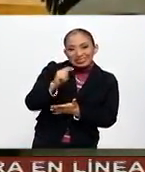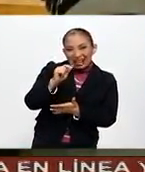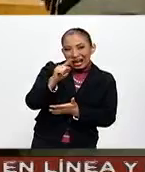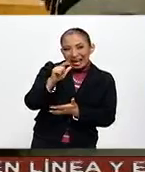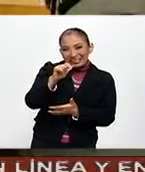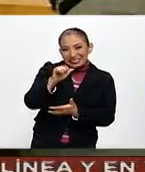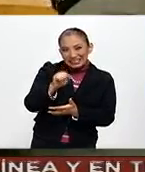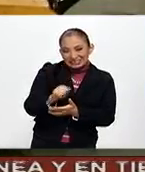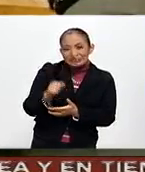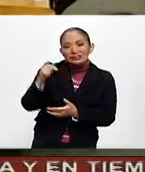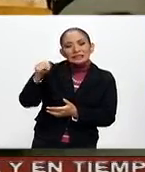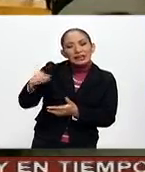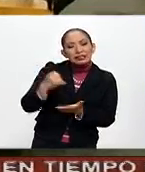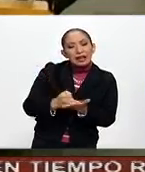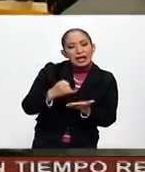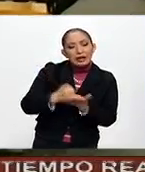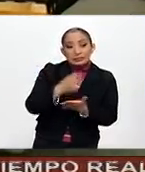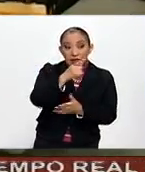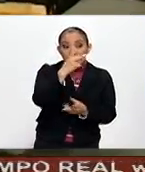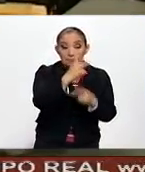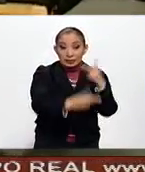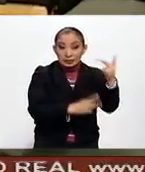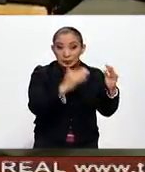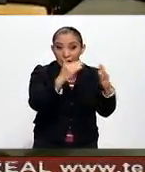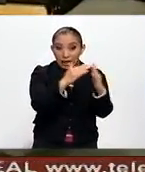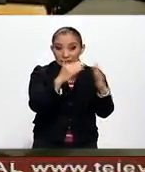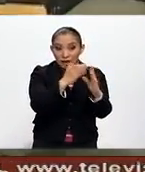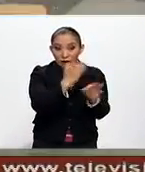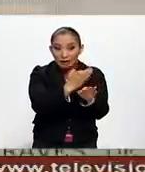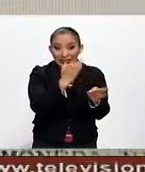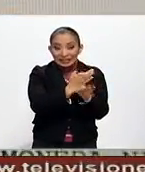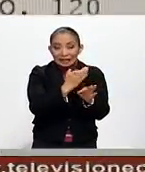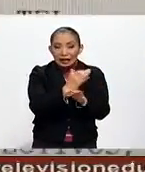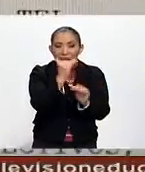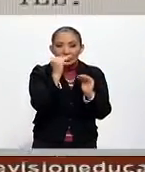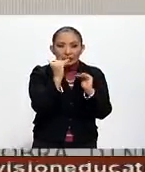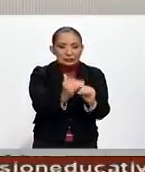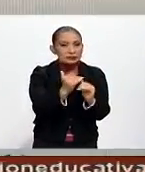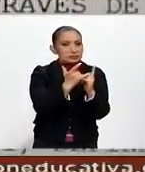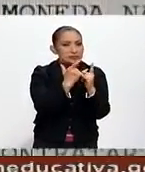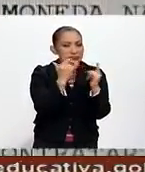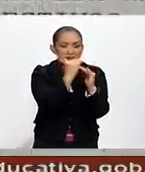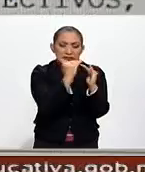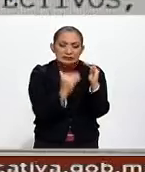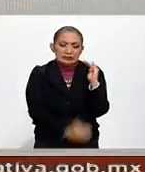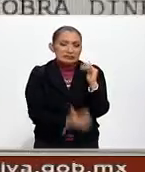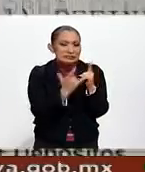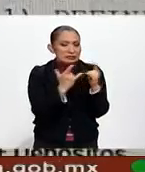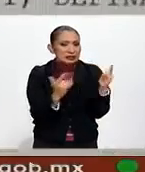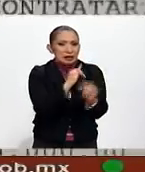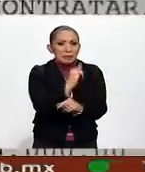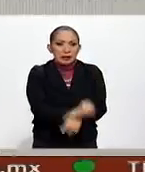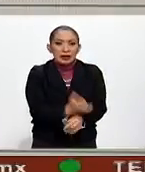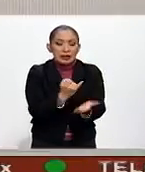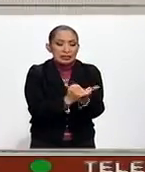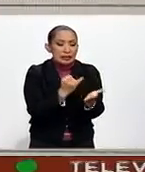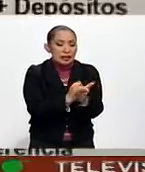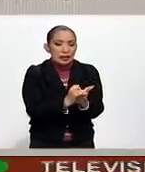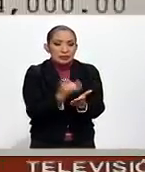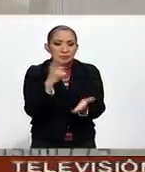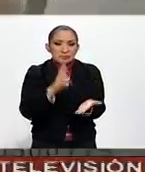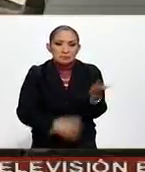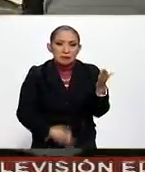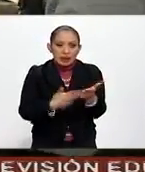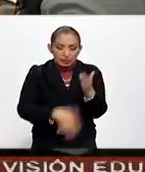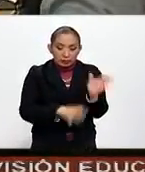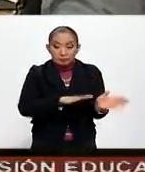además las tasas de interés, en el caso de los créditos hipotecarios, en este momento están en mínimos históricos, son tasas de un solo dígito.